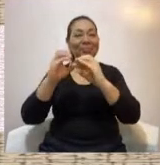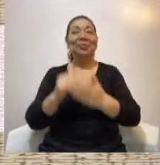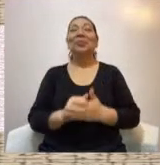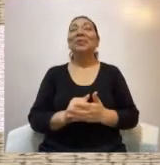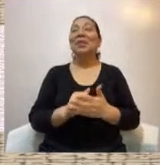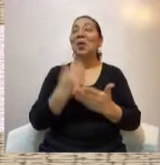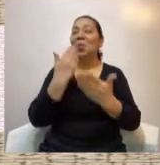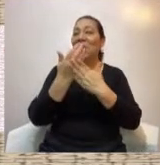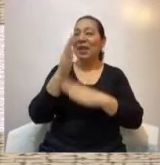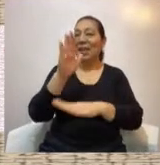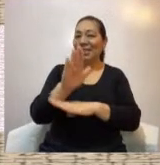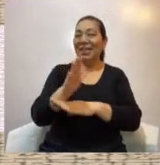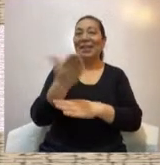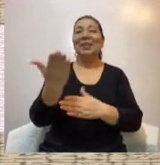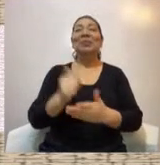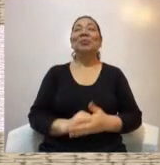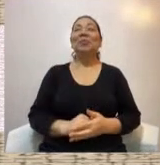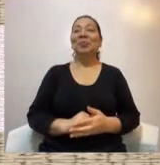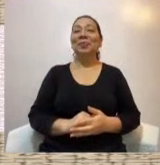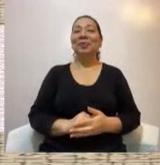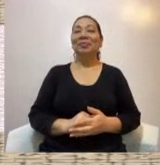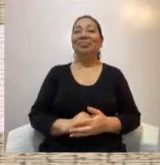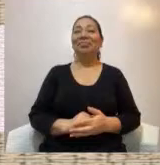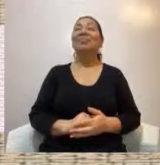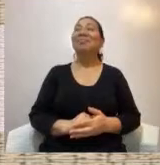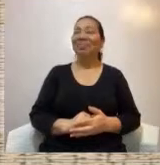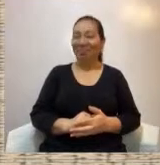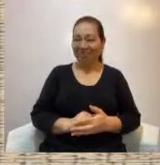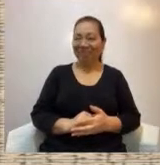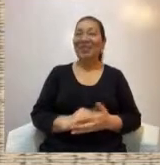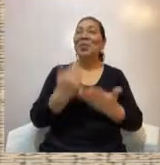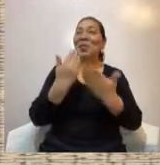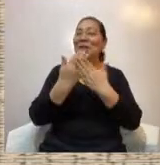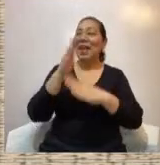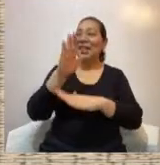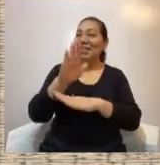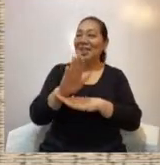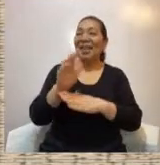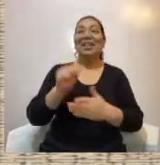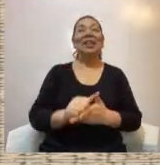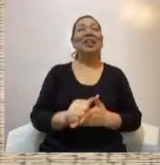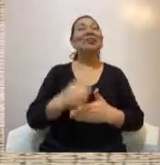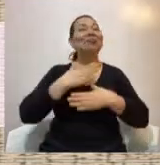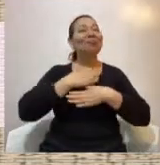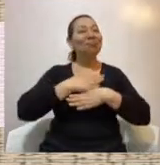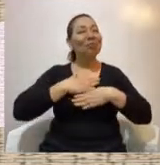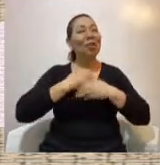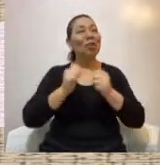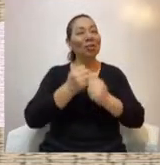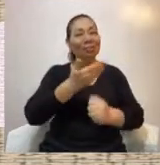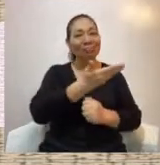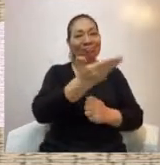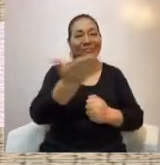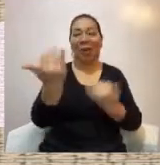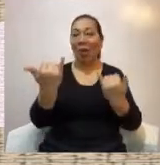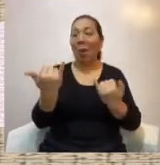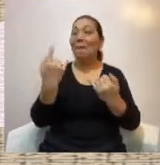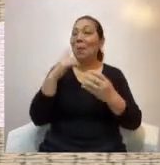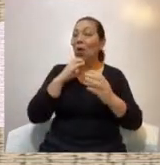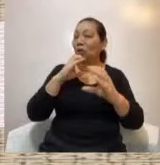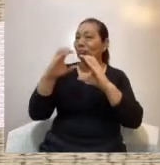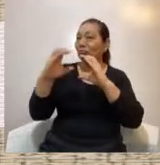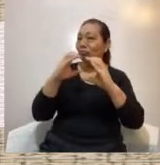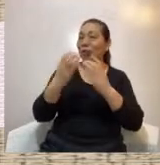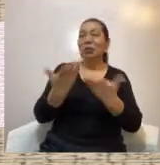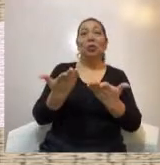nosotros en el programa. Buenas tardes, Elena. Buenas tardes, Candelaria. Tengo el agrado de estar con ustedes esta